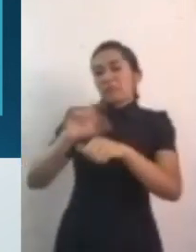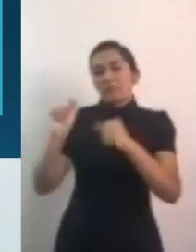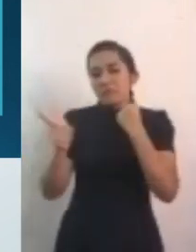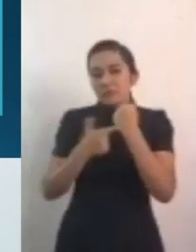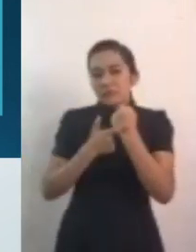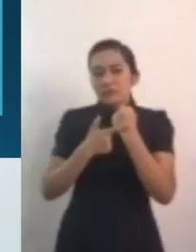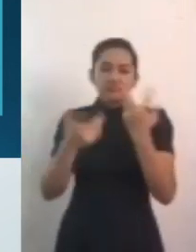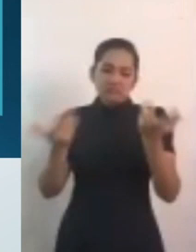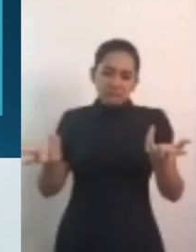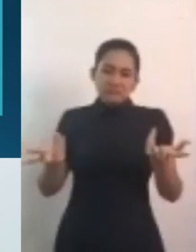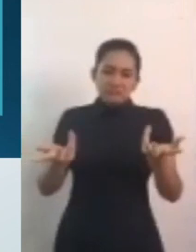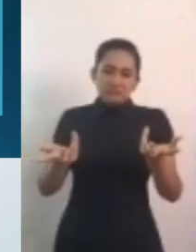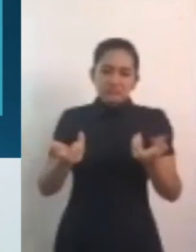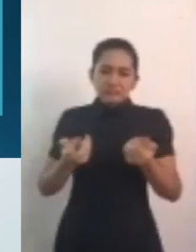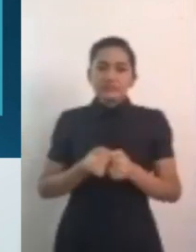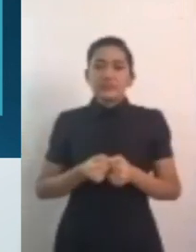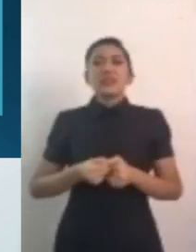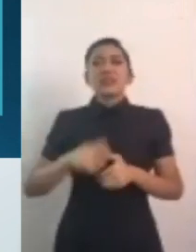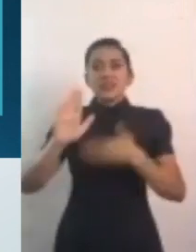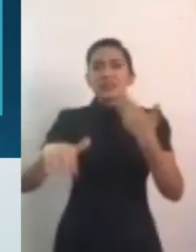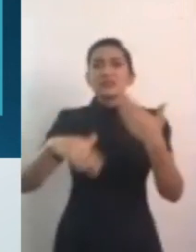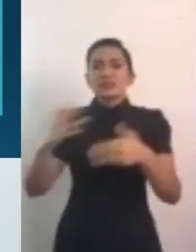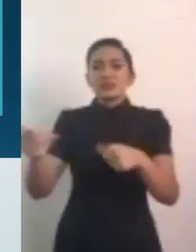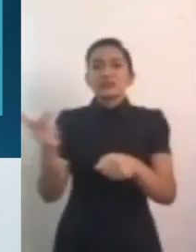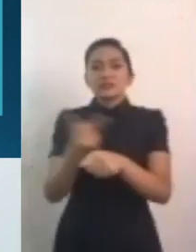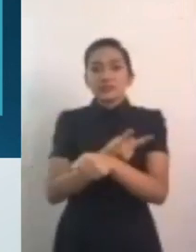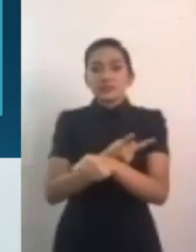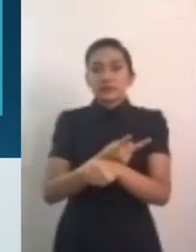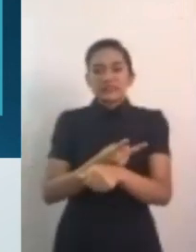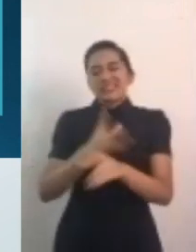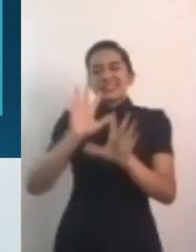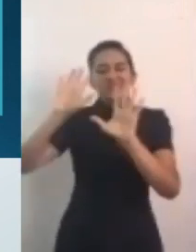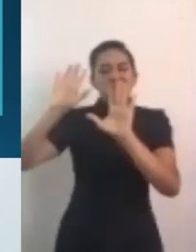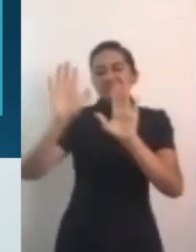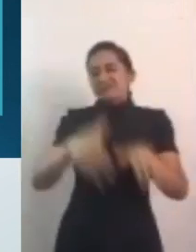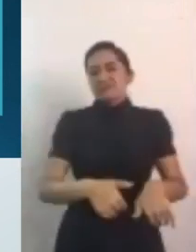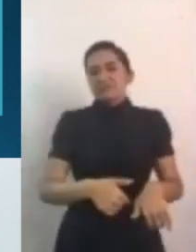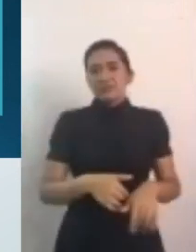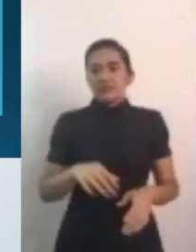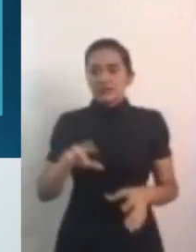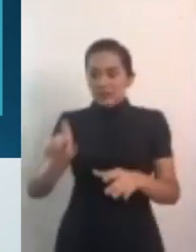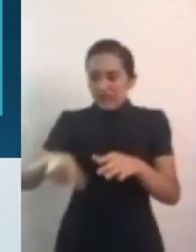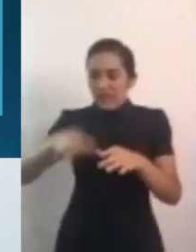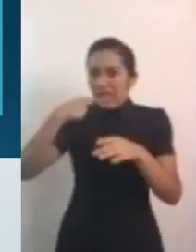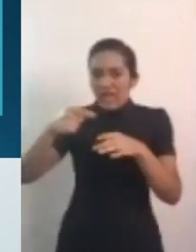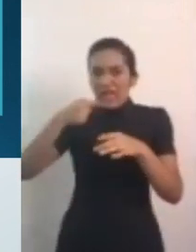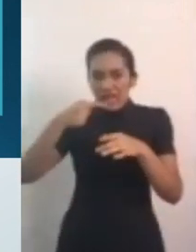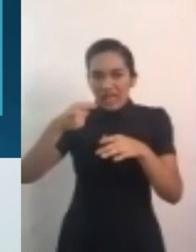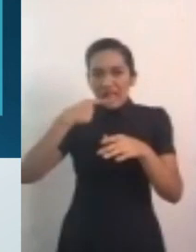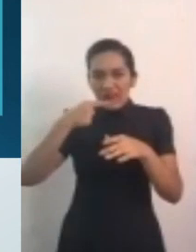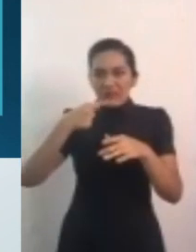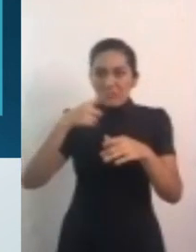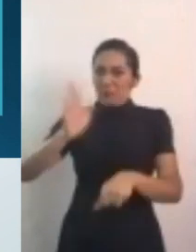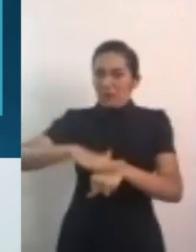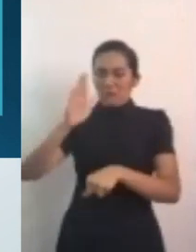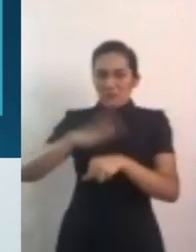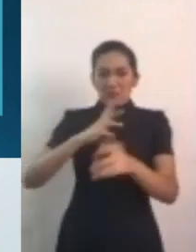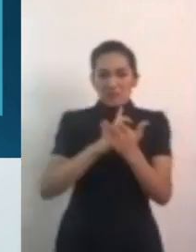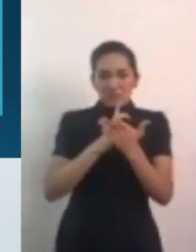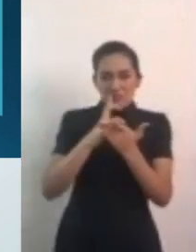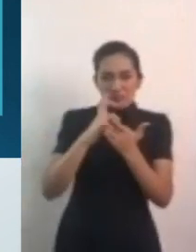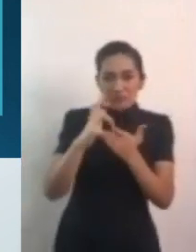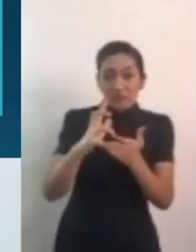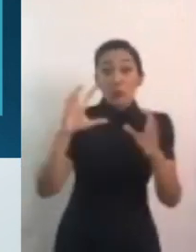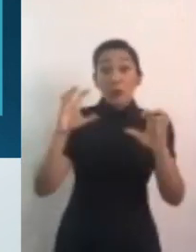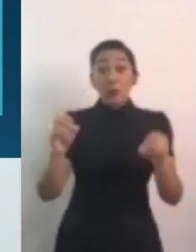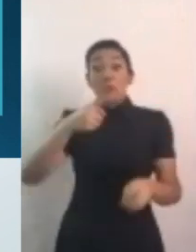empieza a ocurrir? Empieza a haber abuso de sustancias, empieza a haber un aislamiento adicional, la gente se hace intolerante, se